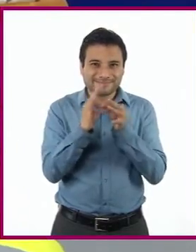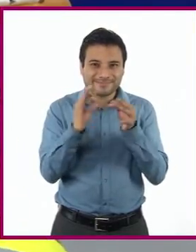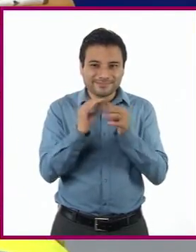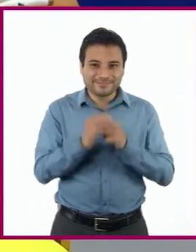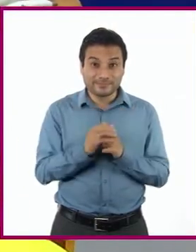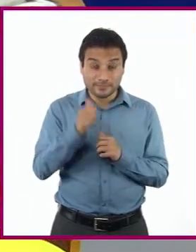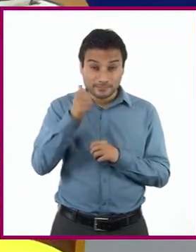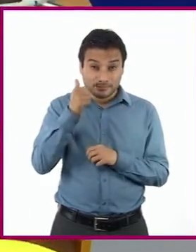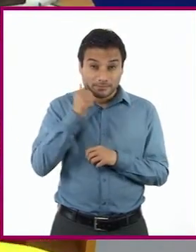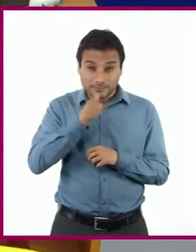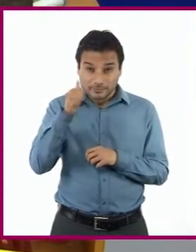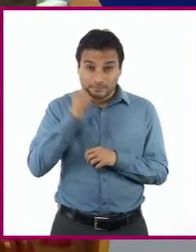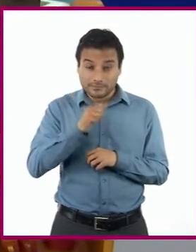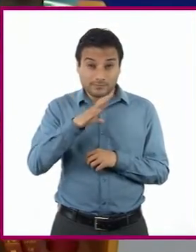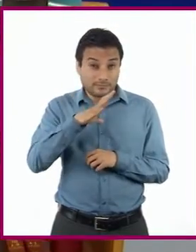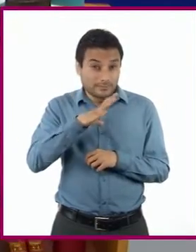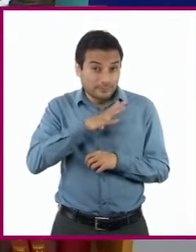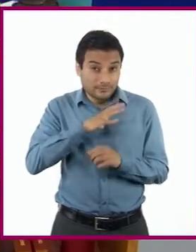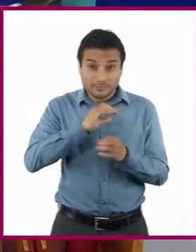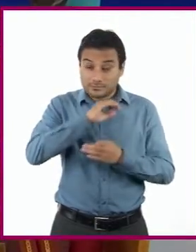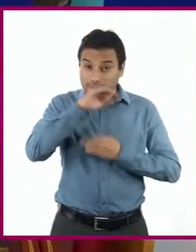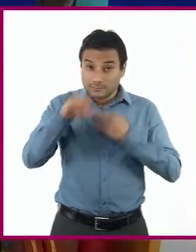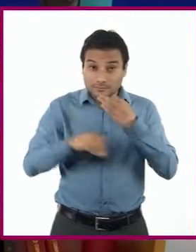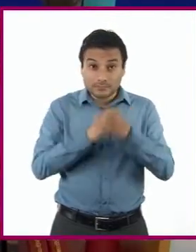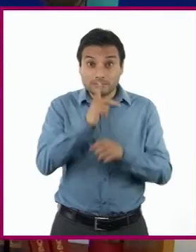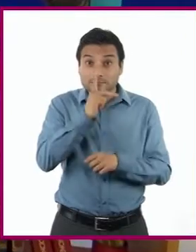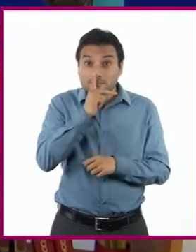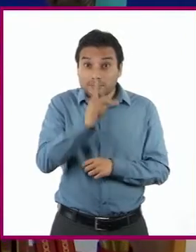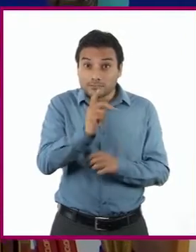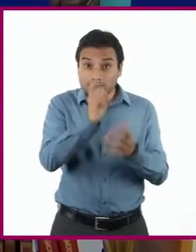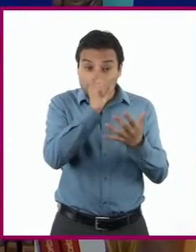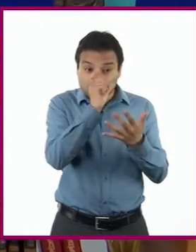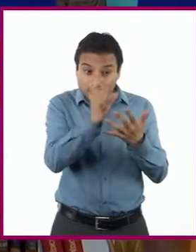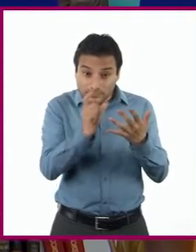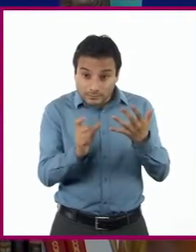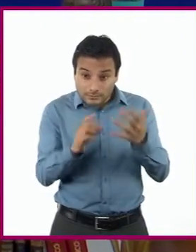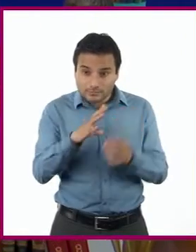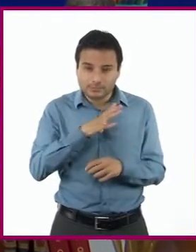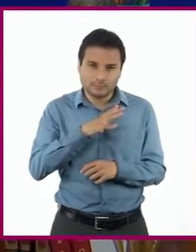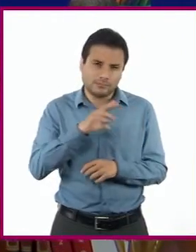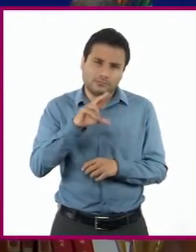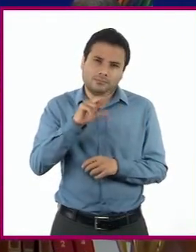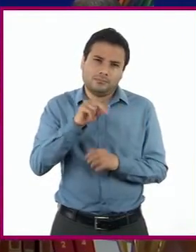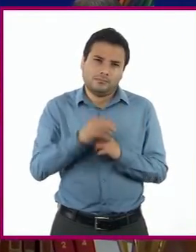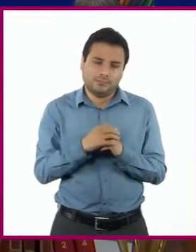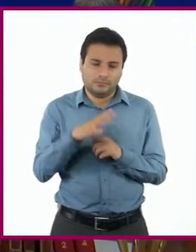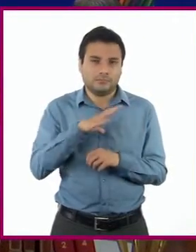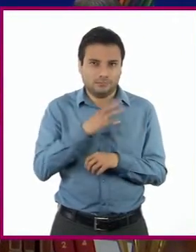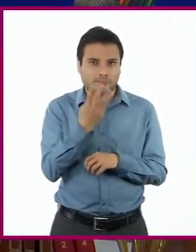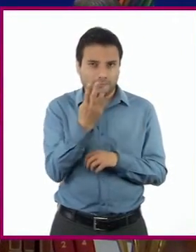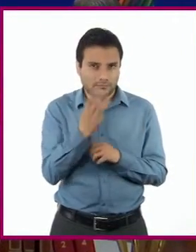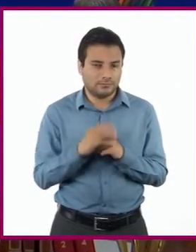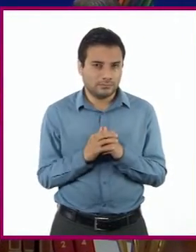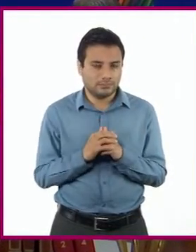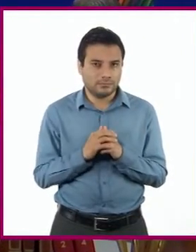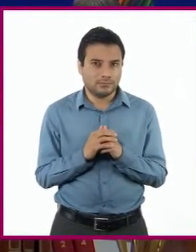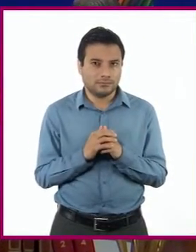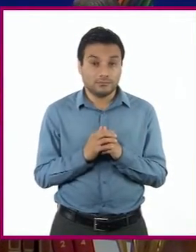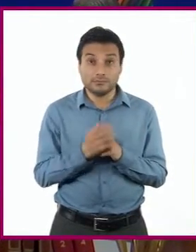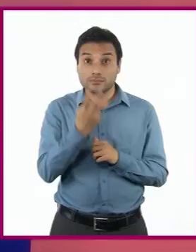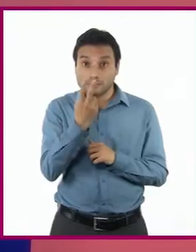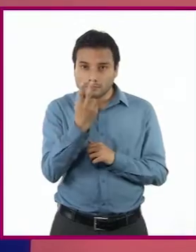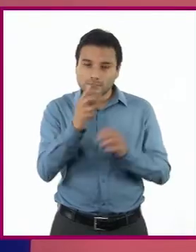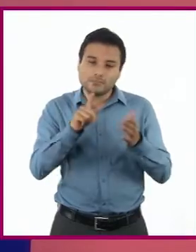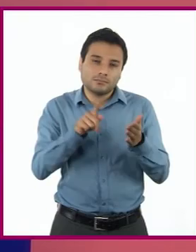no siempre vamos a encontrar todos los marcadores discursivos. En este caso, solo encontramos 3, y 2 de ellos se